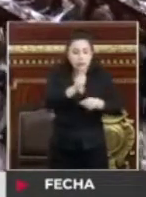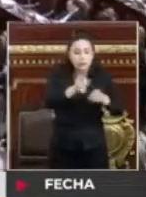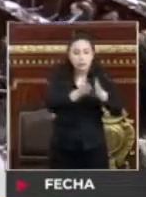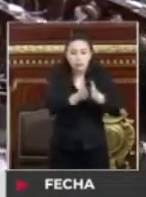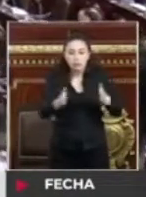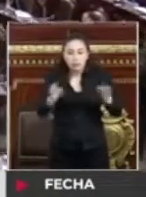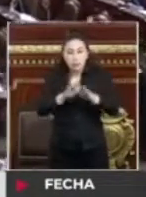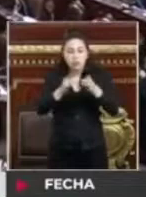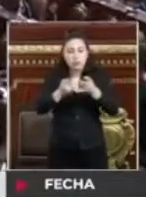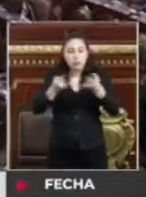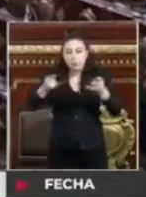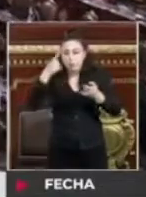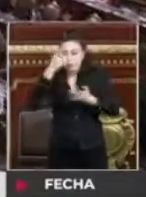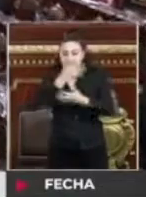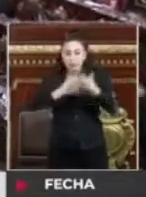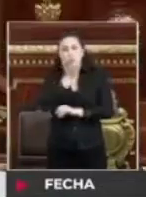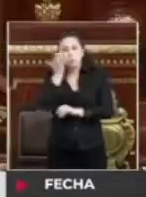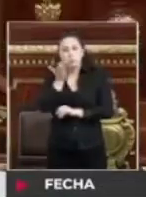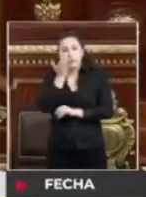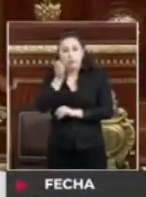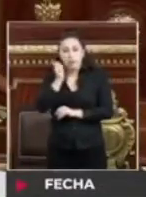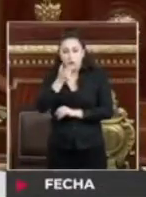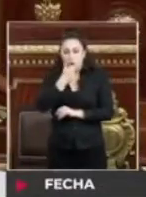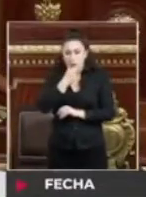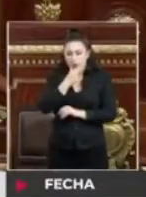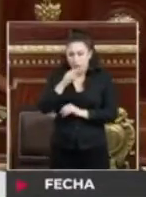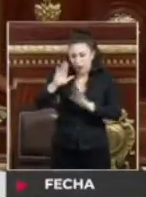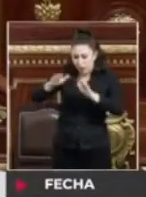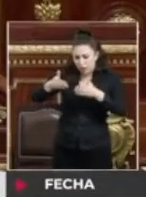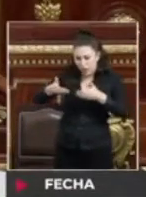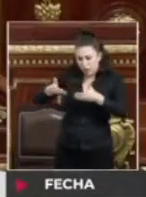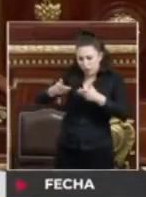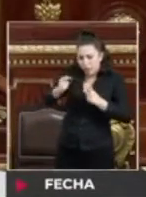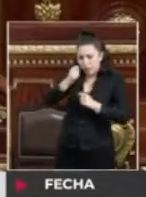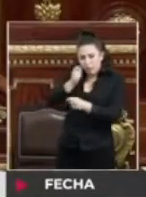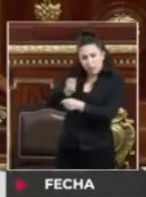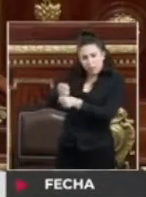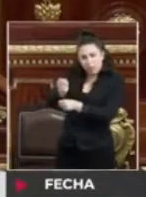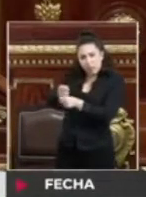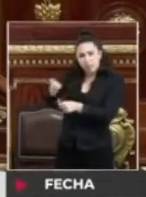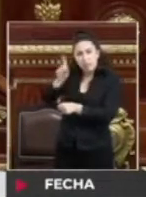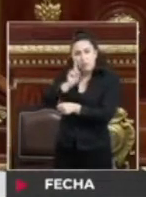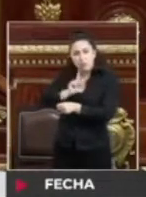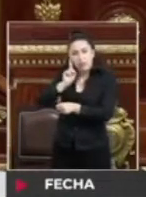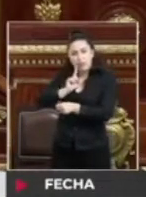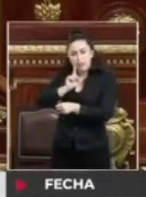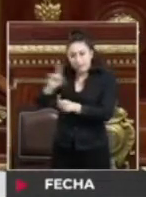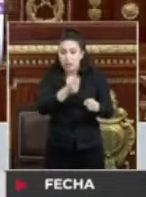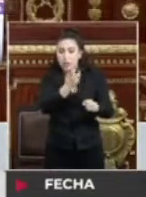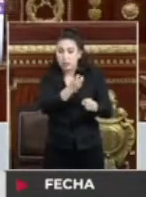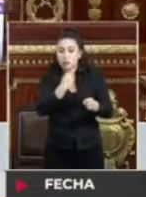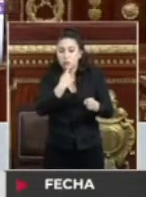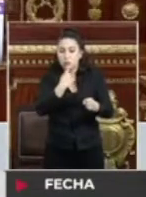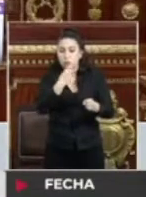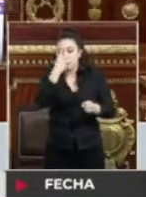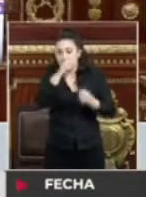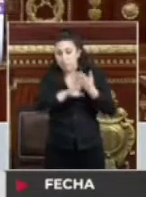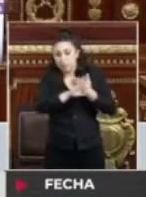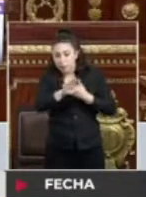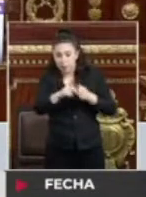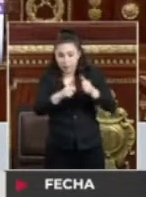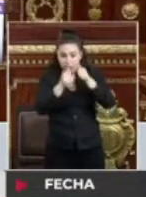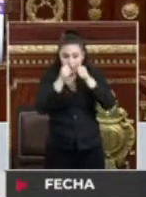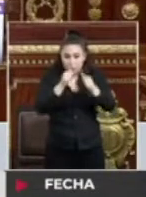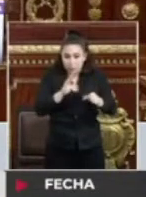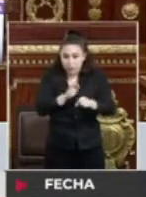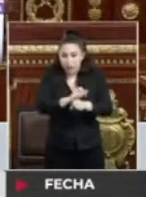impacto zonal son aquellos cuyo giro principal es la venta o distribución de bebidas alcohólicas para su consumo en el interior. Resaltó que